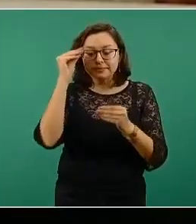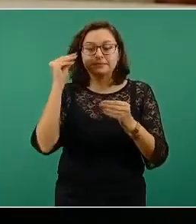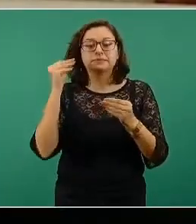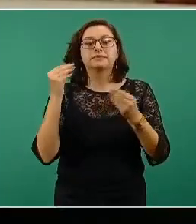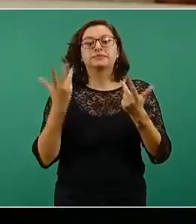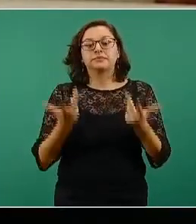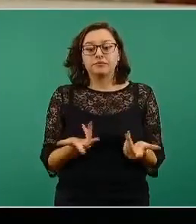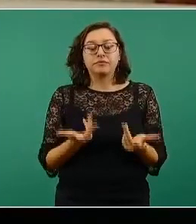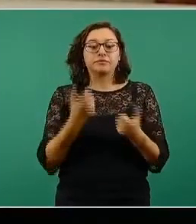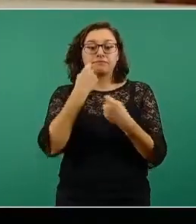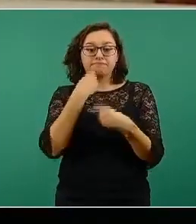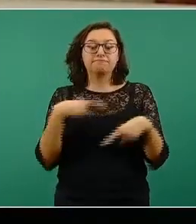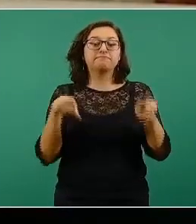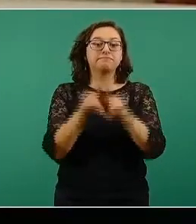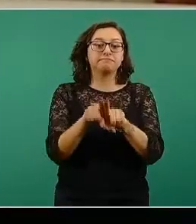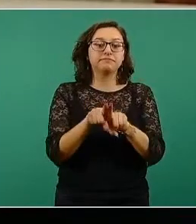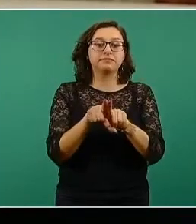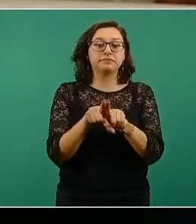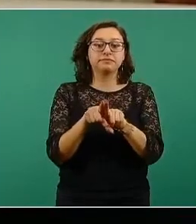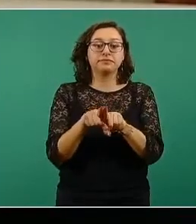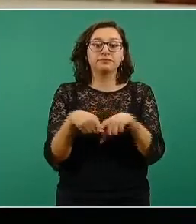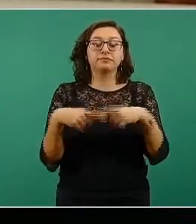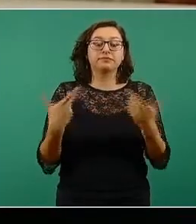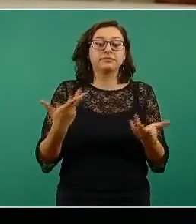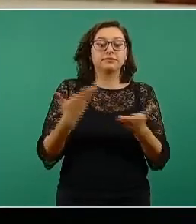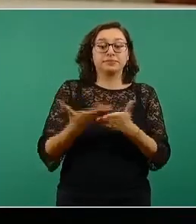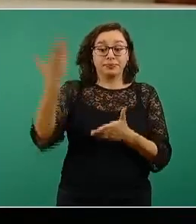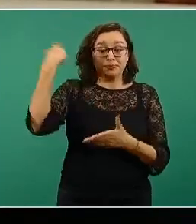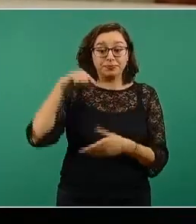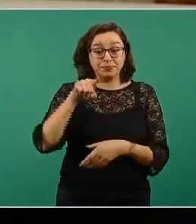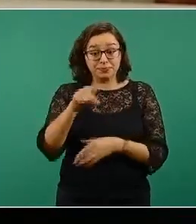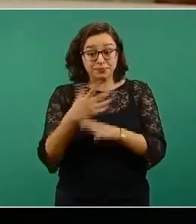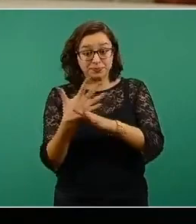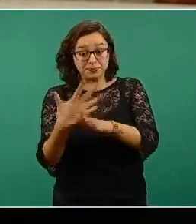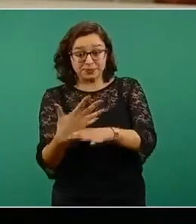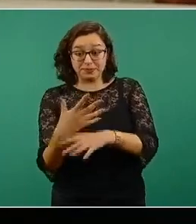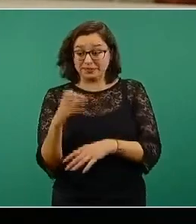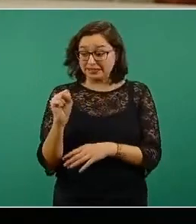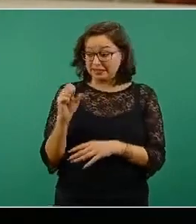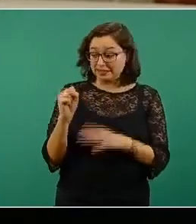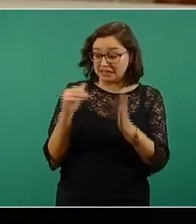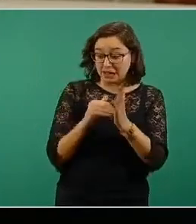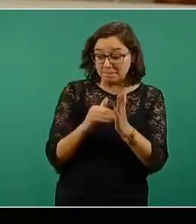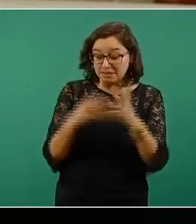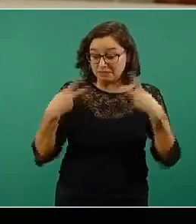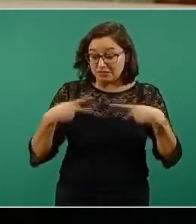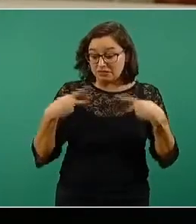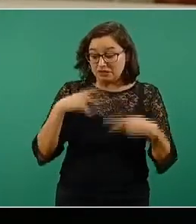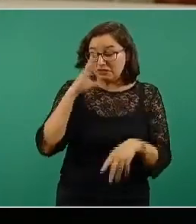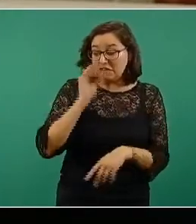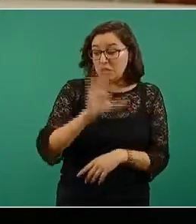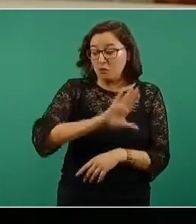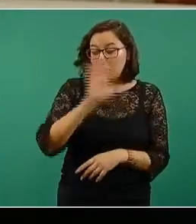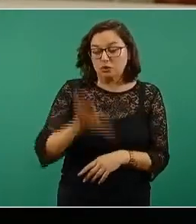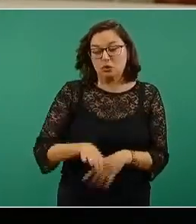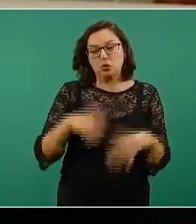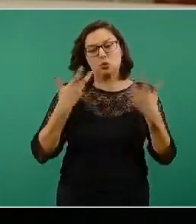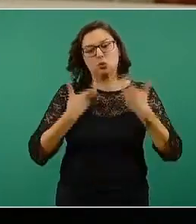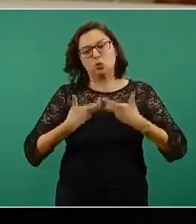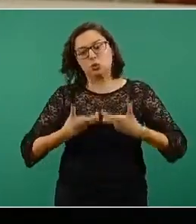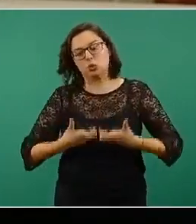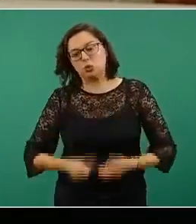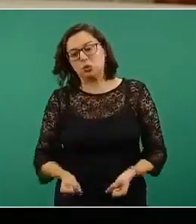cuando había dicho usted que llegar a los 60,000 muertos era ser un escenario catastrófico, y en todas las conferencias hemos escuchado